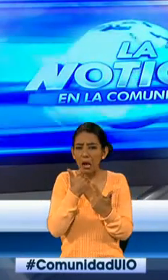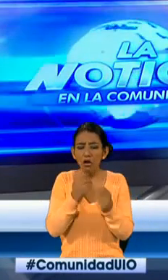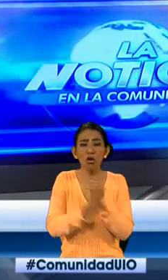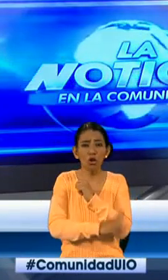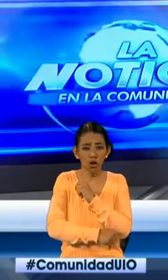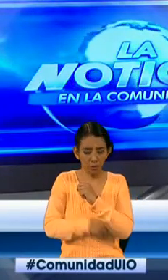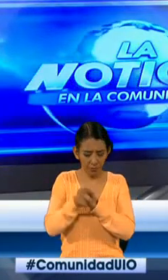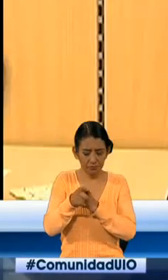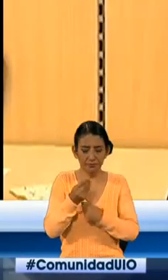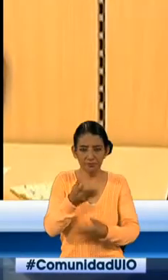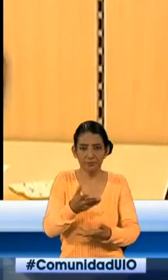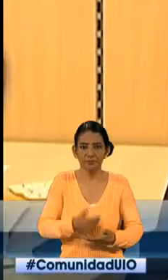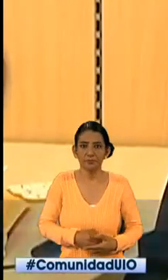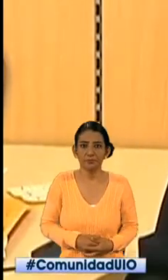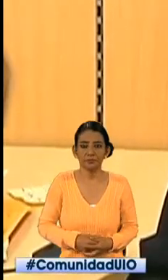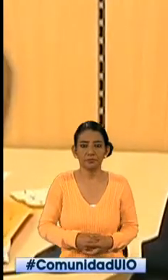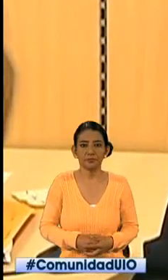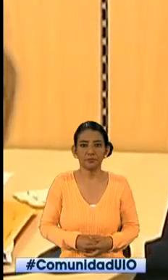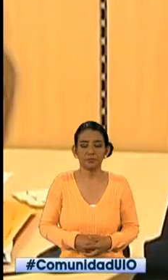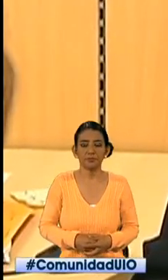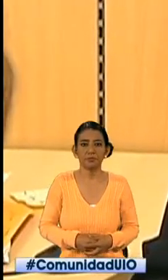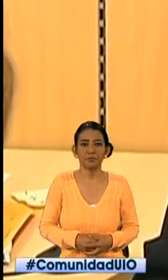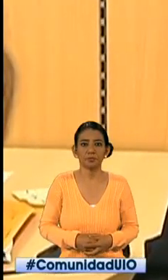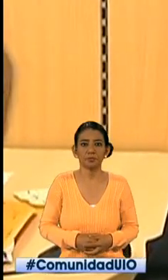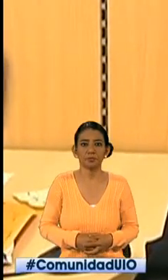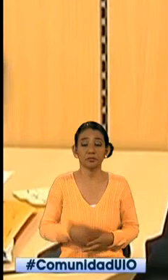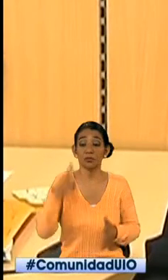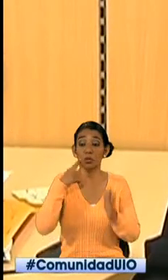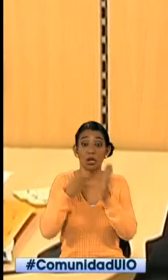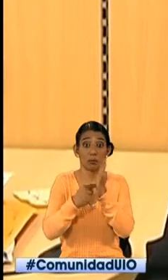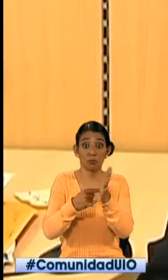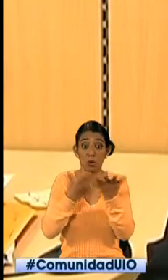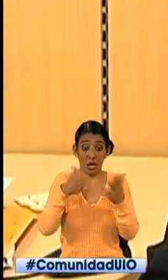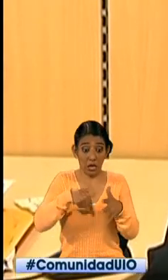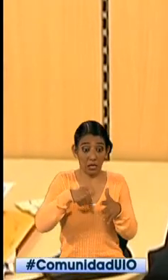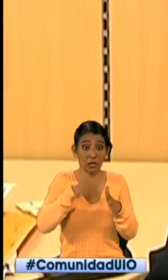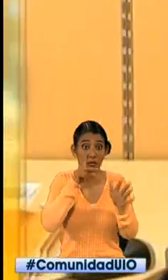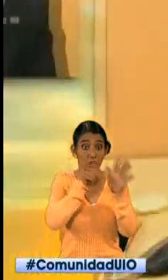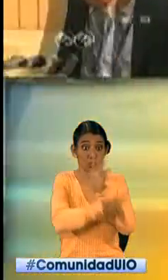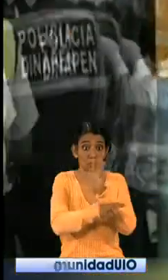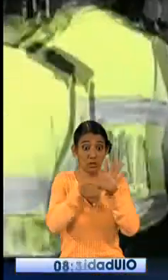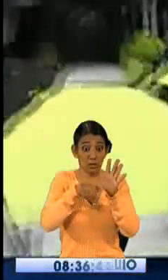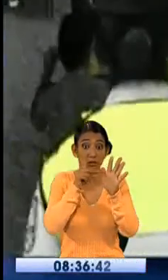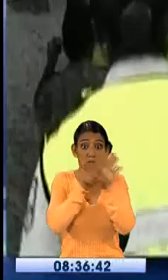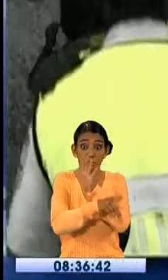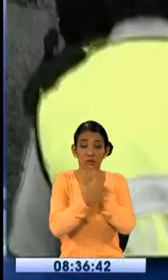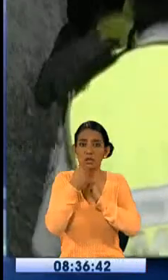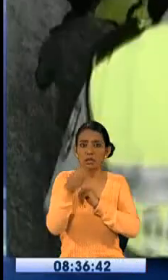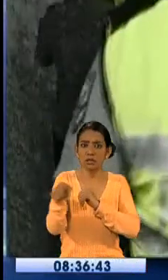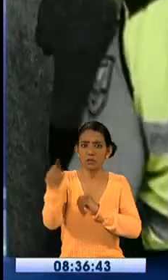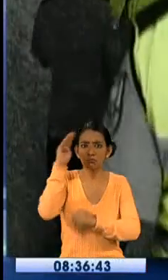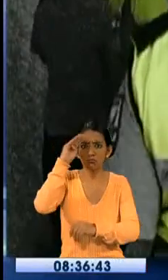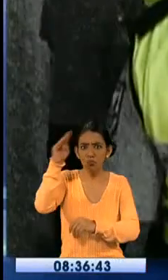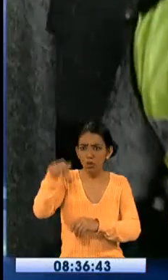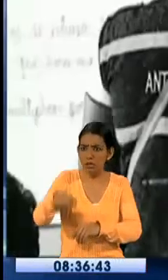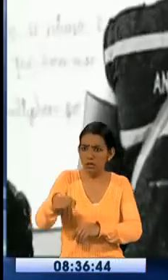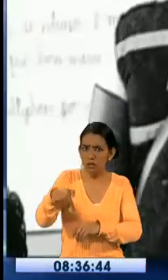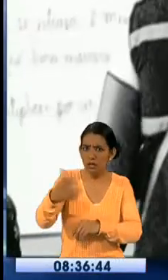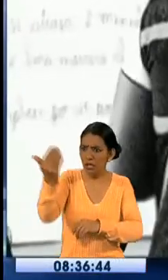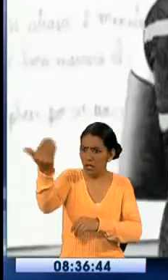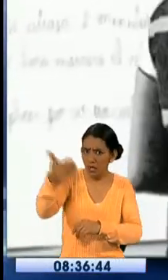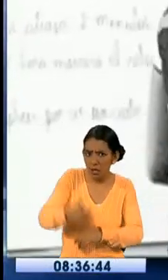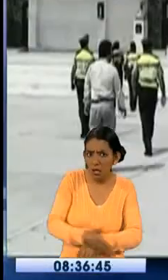Veamos. De repente, dice, apareció un miembro policial que iba a realizar